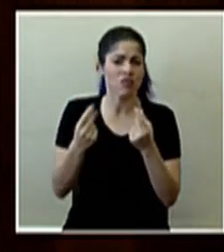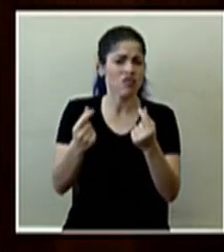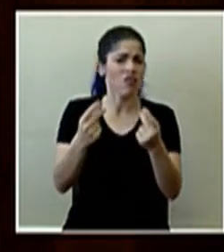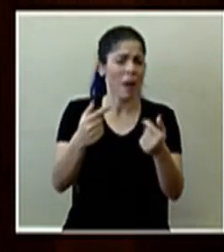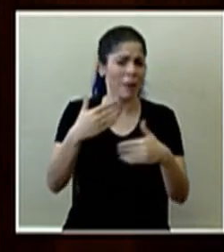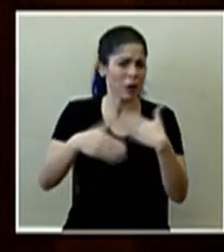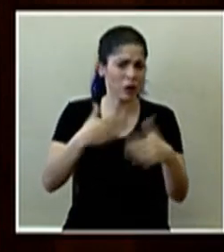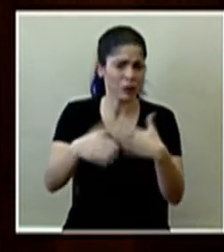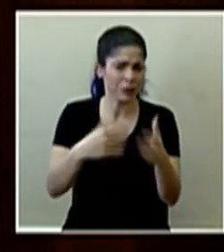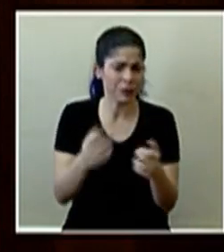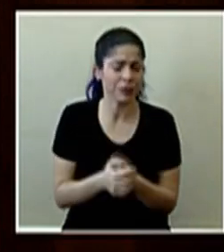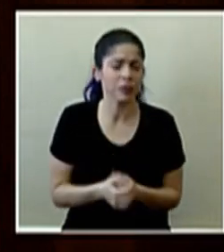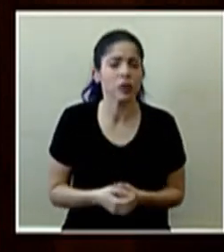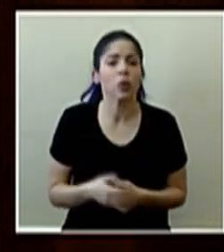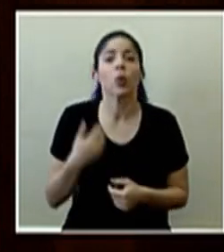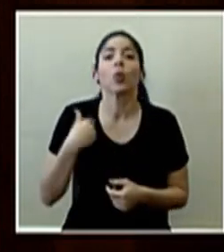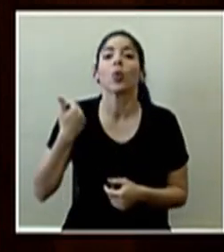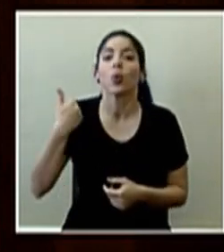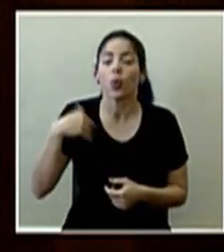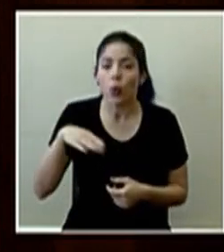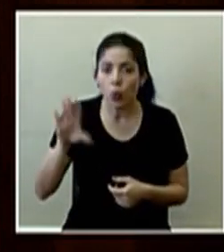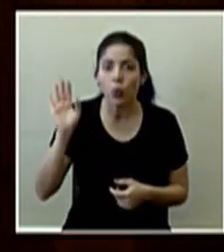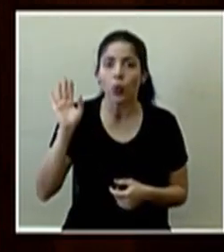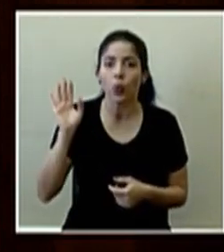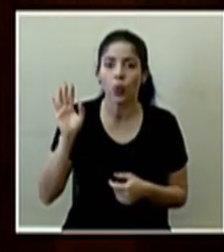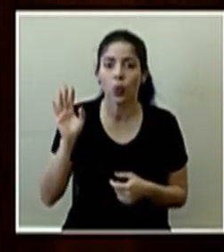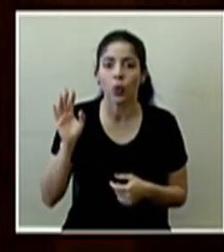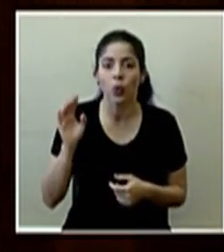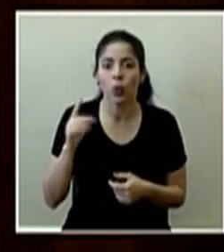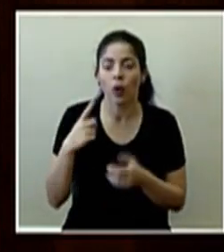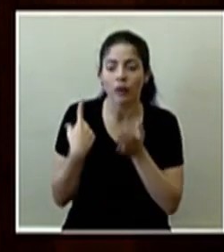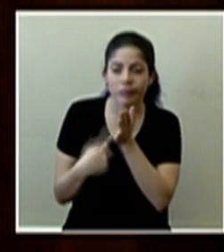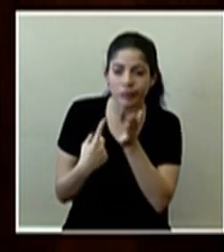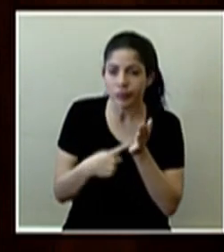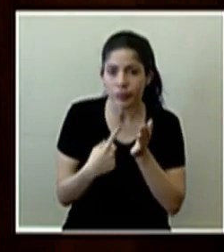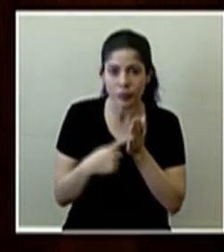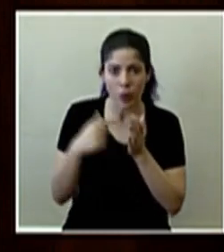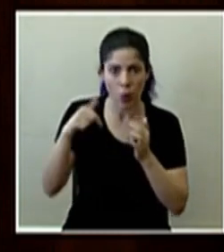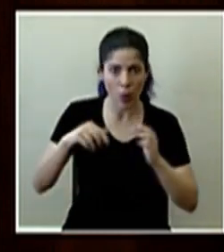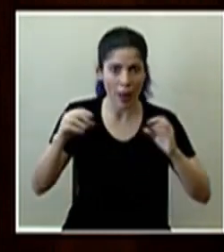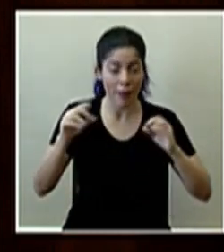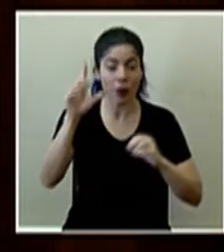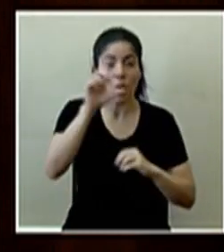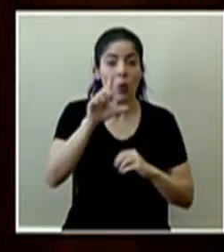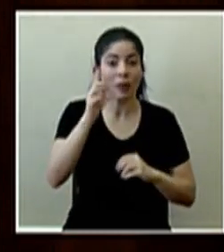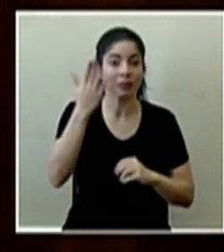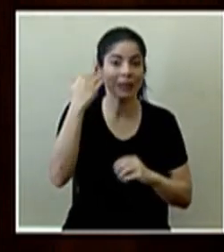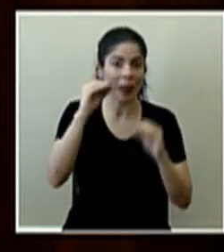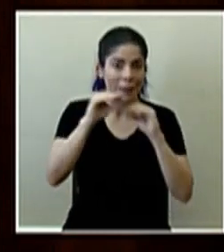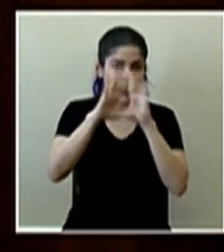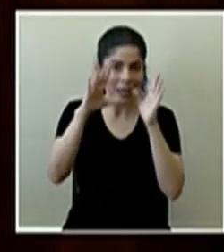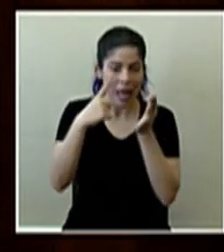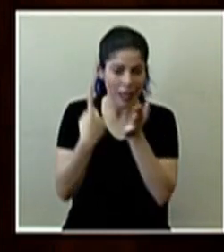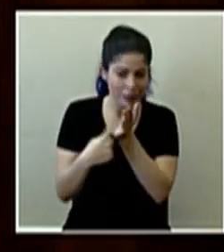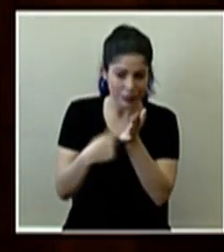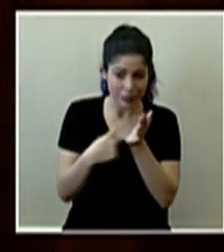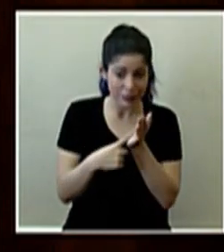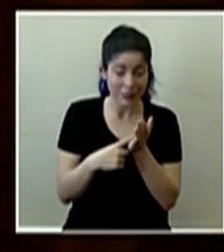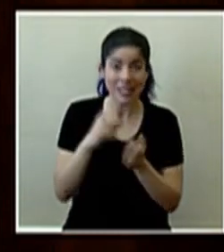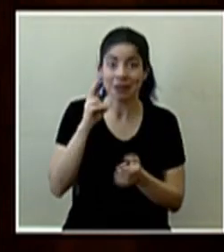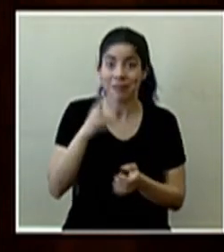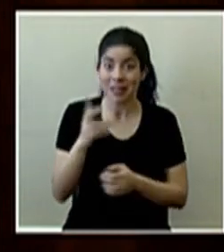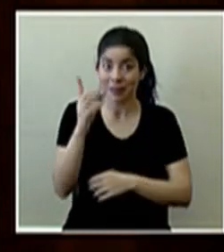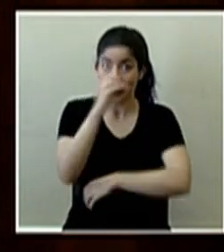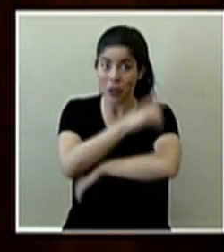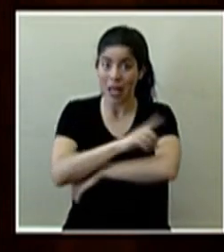rápido. Tuvimos unas conversaciones en la mañana del lunes pasado y esa misma